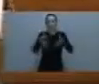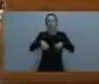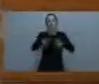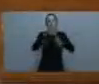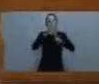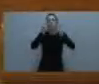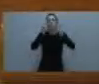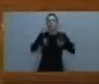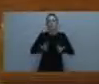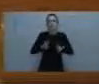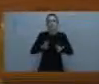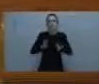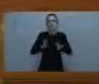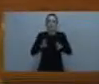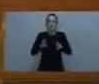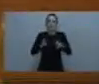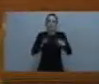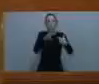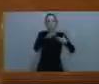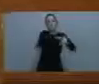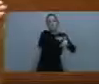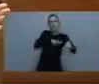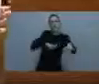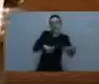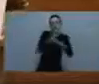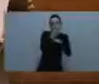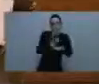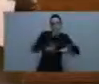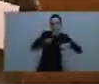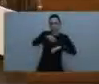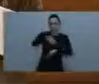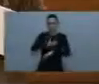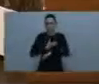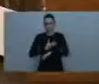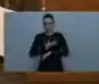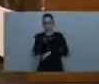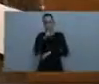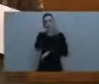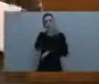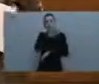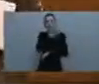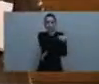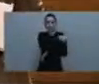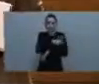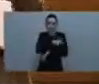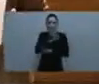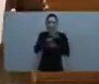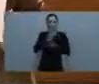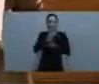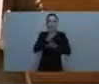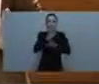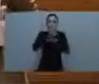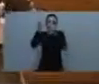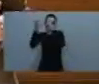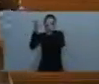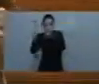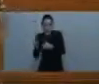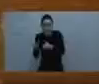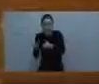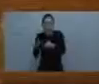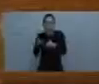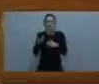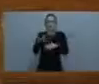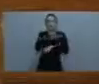minoritarias parlamentarias y municipales, porque, claro, con 5 concejales tienen ustedes la alcaldía de la capital. Este